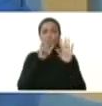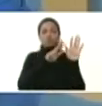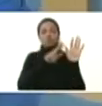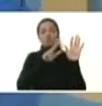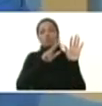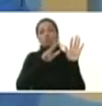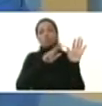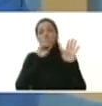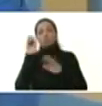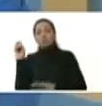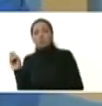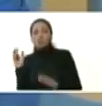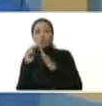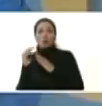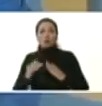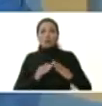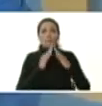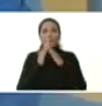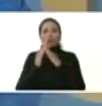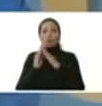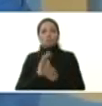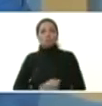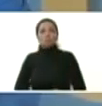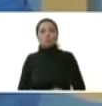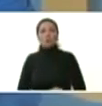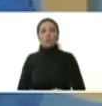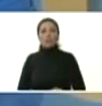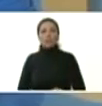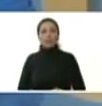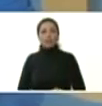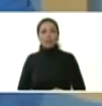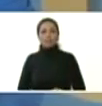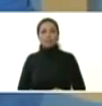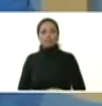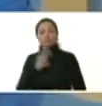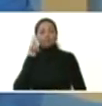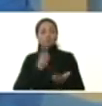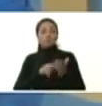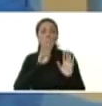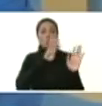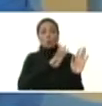2.818 viviendas, voy a aprobar